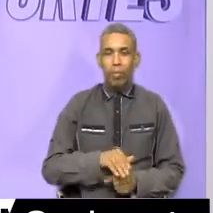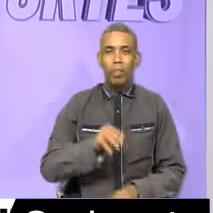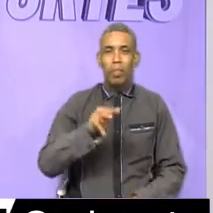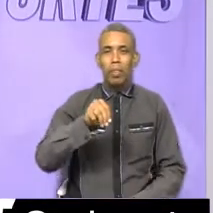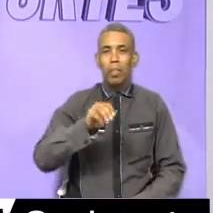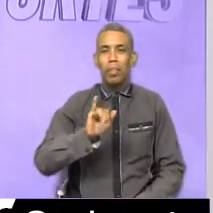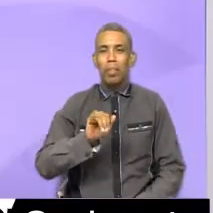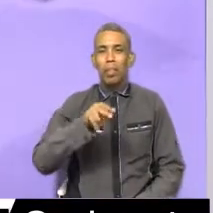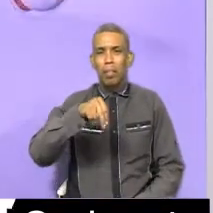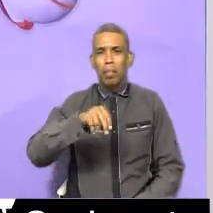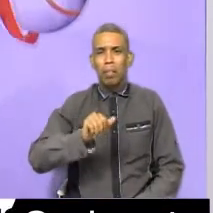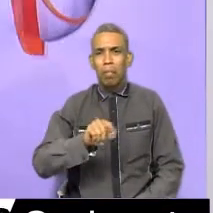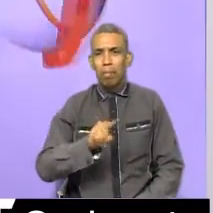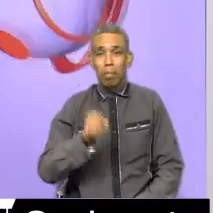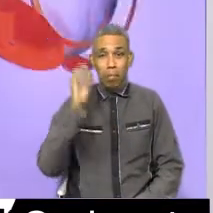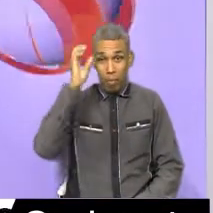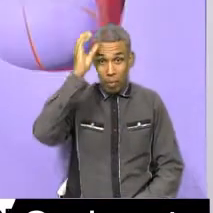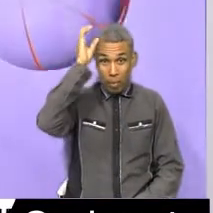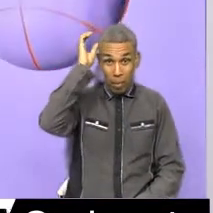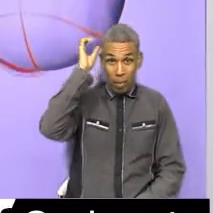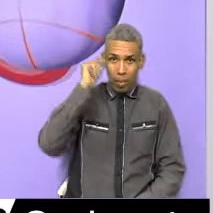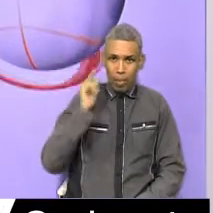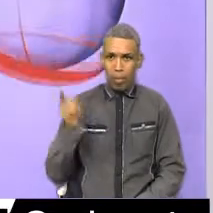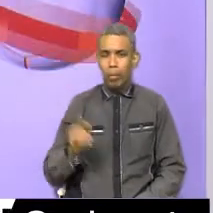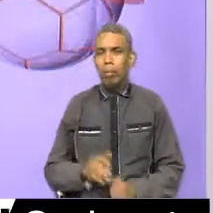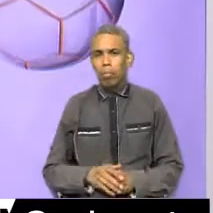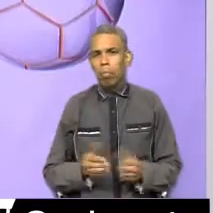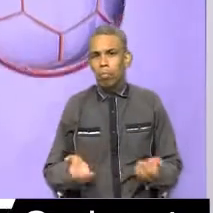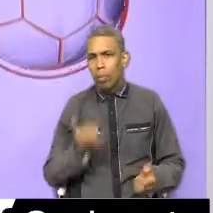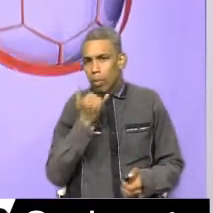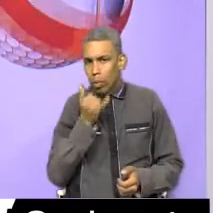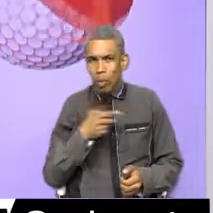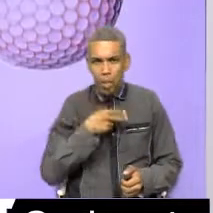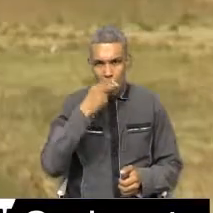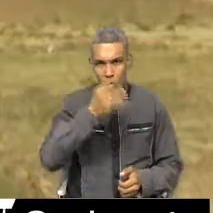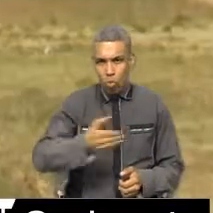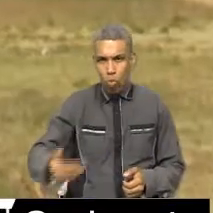y deportiva con niños de este lugar de la ciudad. Cristian, adelante, buenas tardes.